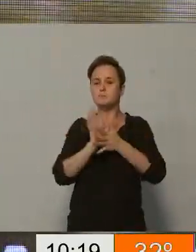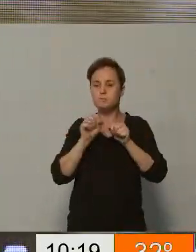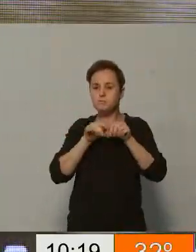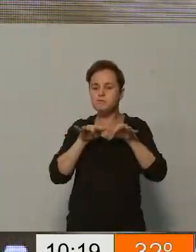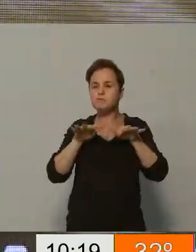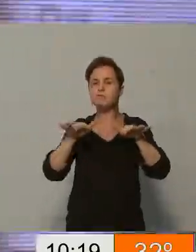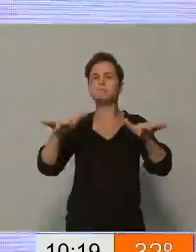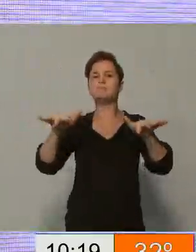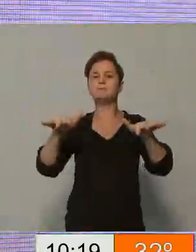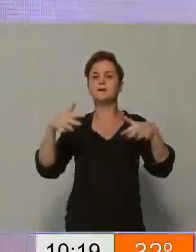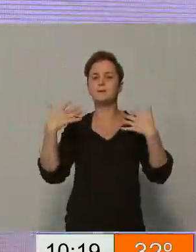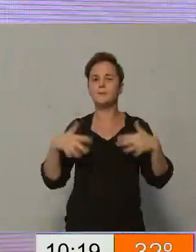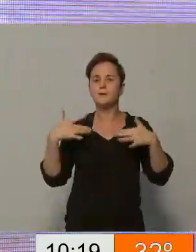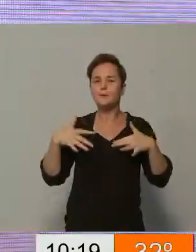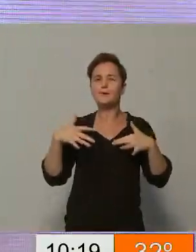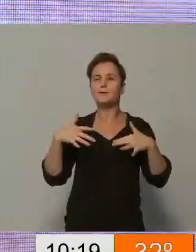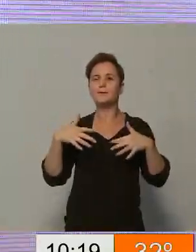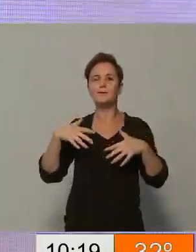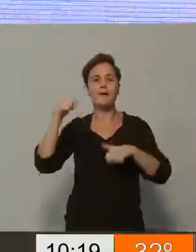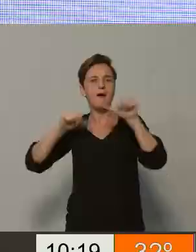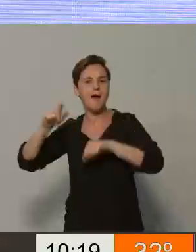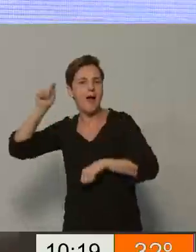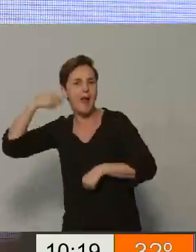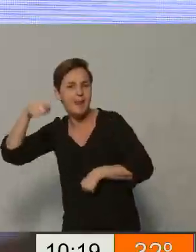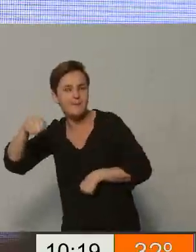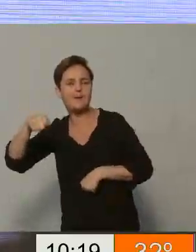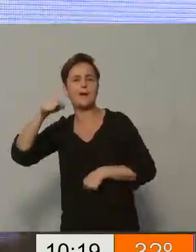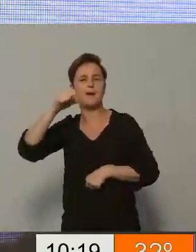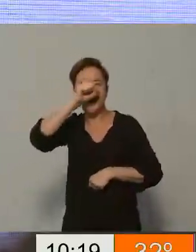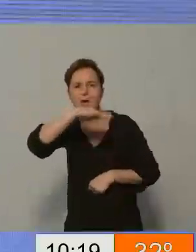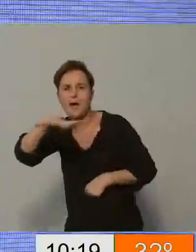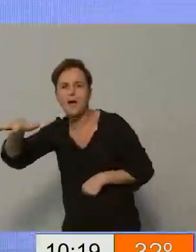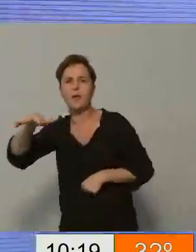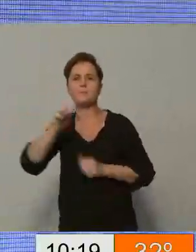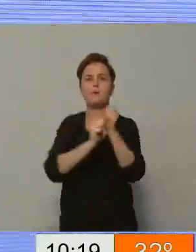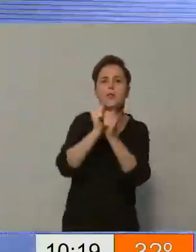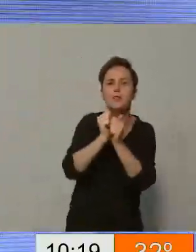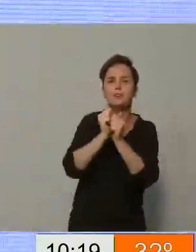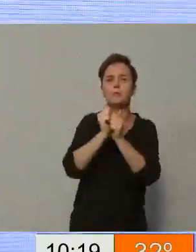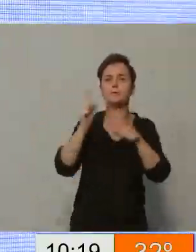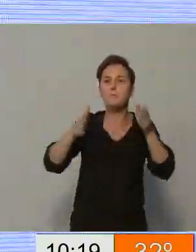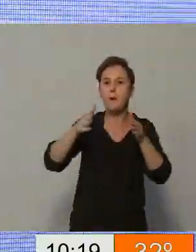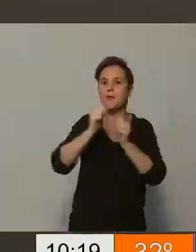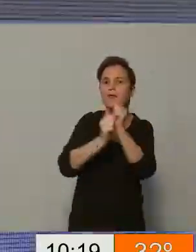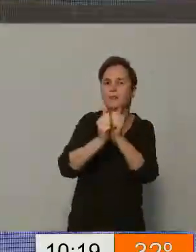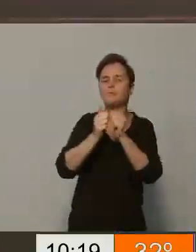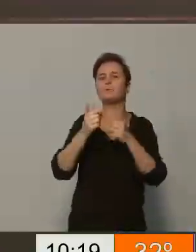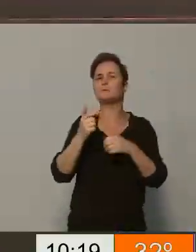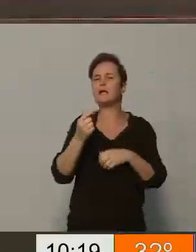una facultad de ciencias agrarias y veterinarias e industrias en ese momento,